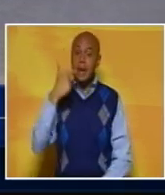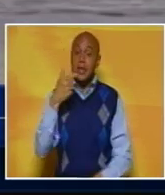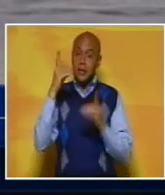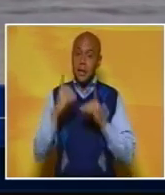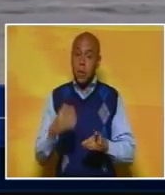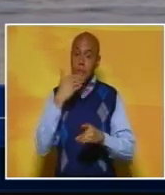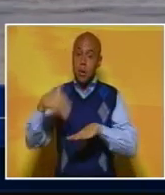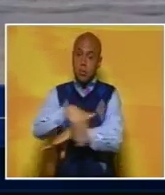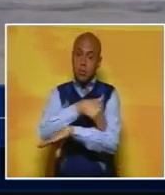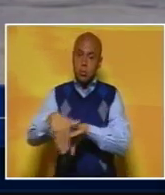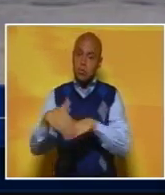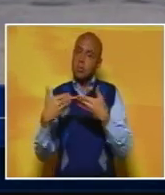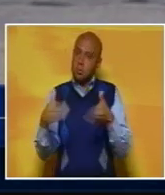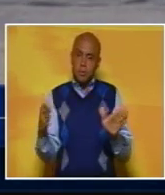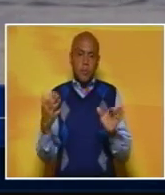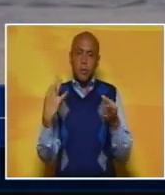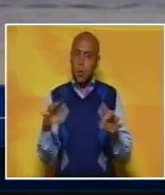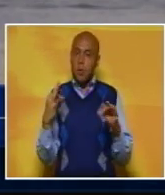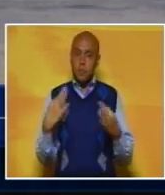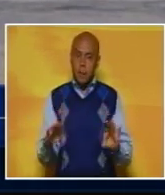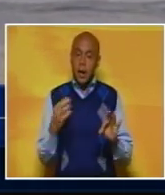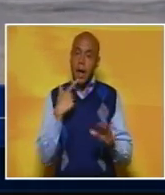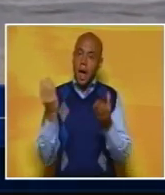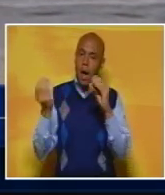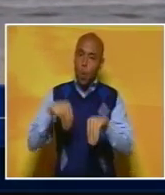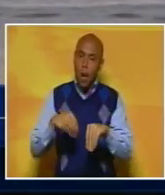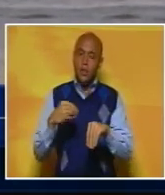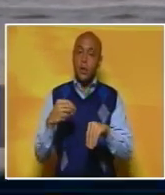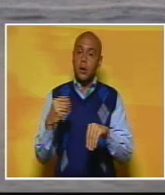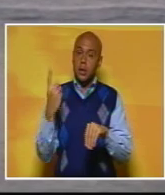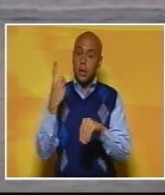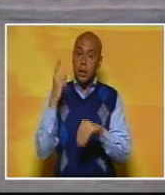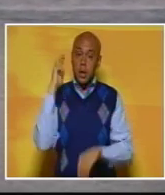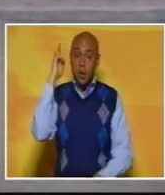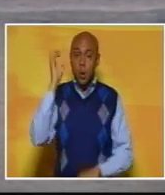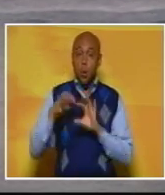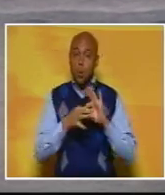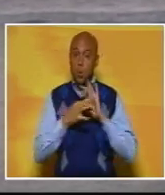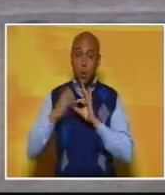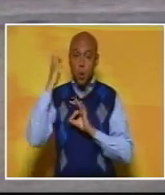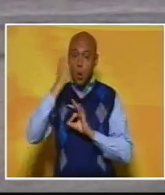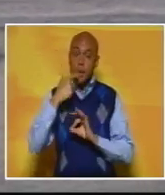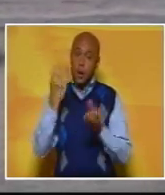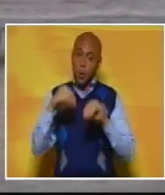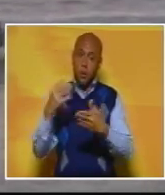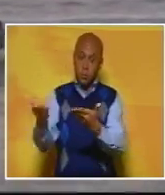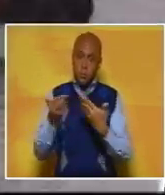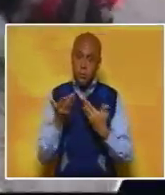fronteras y cancelar así de facto el acuerdo con la Unión Europea sobre la migración.